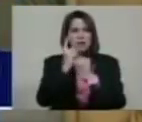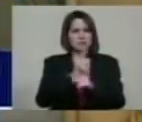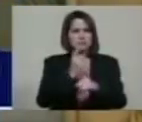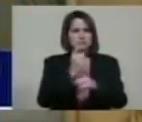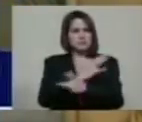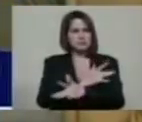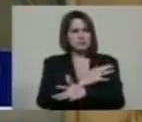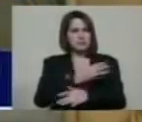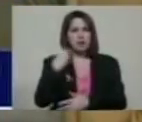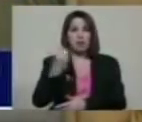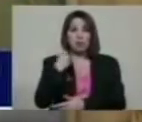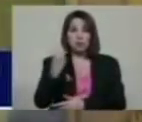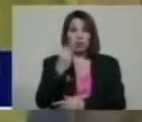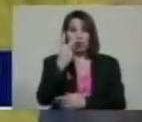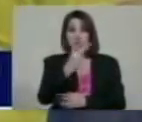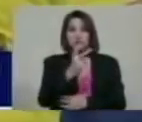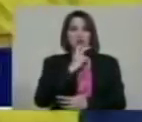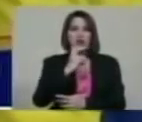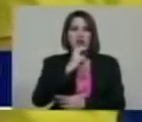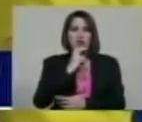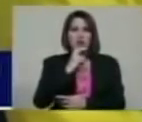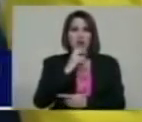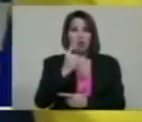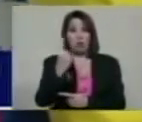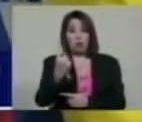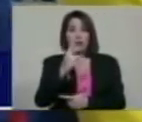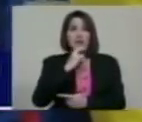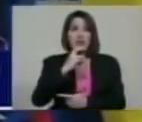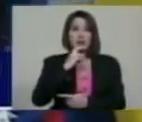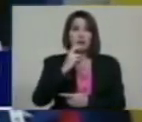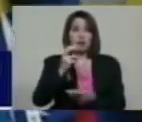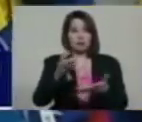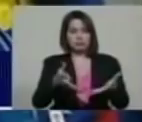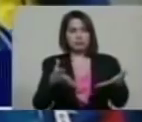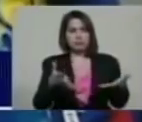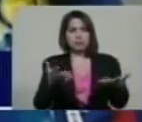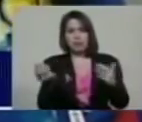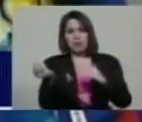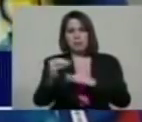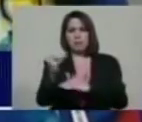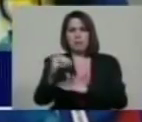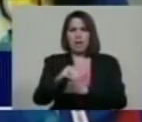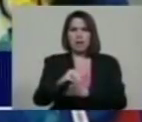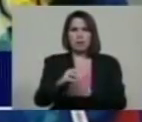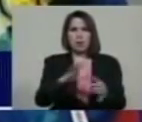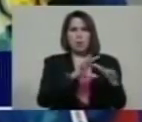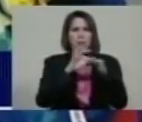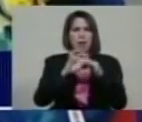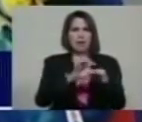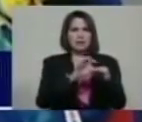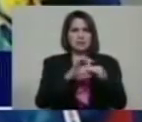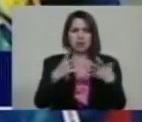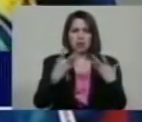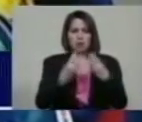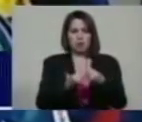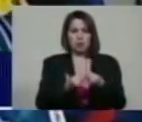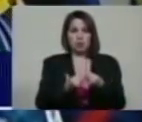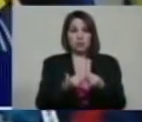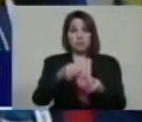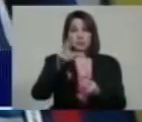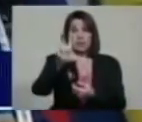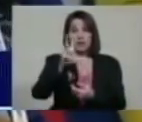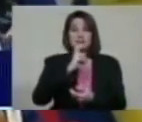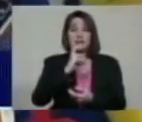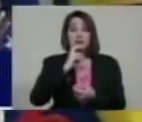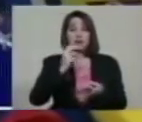oro para el país y una medalla de oro que ganó Carlitos Páez, pero que la suman a los países combinados. 3 medallas de oro para Venezuela en estos